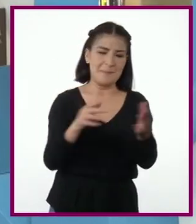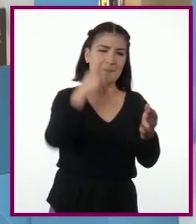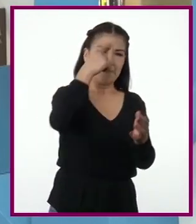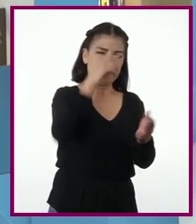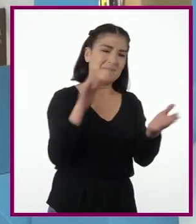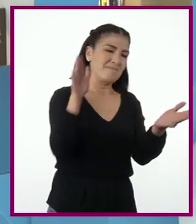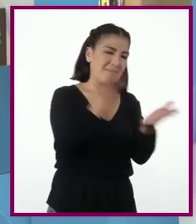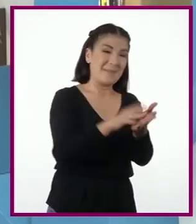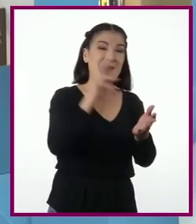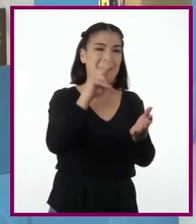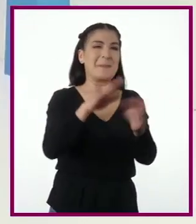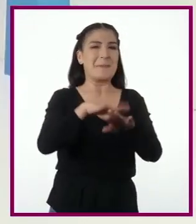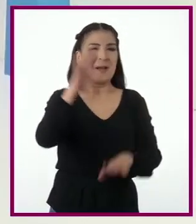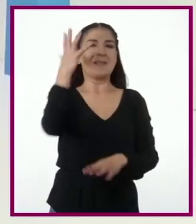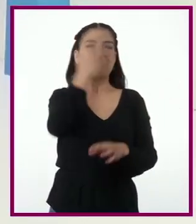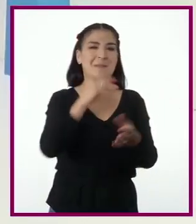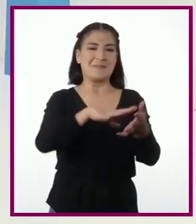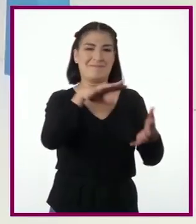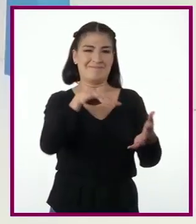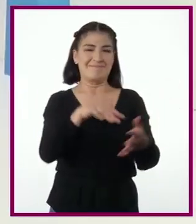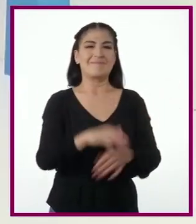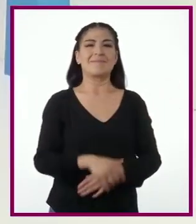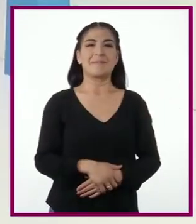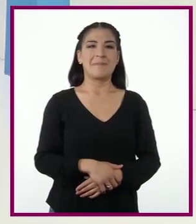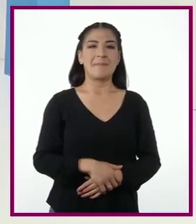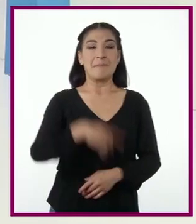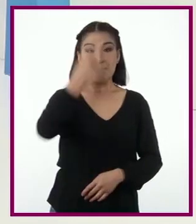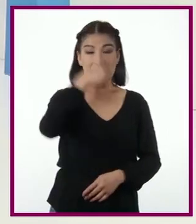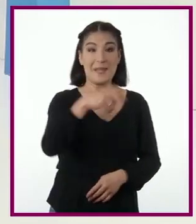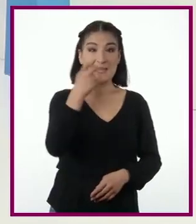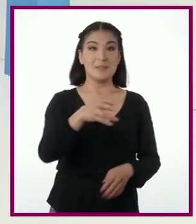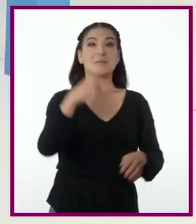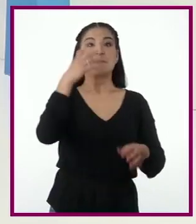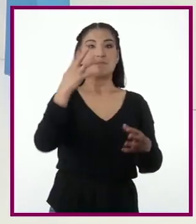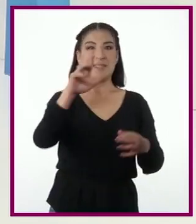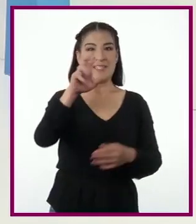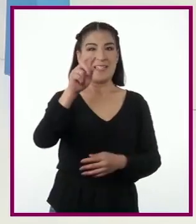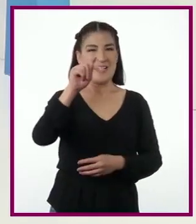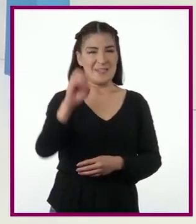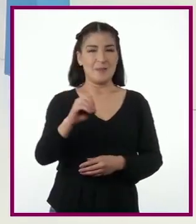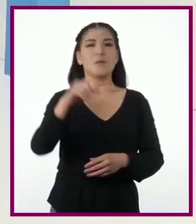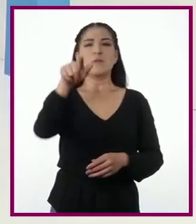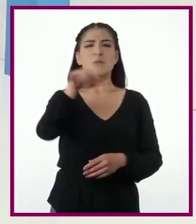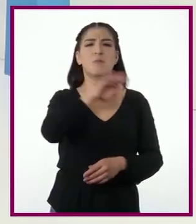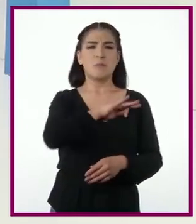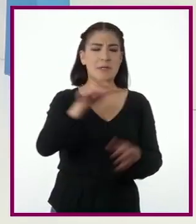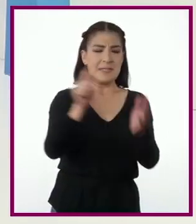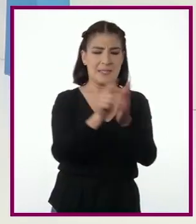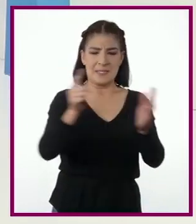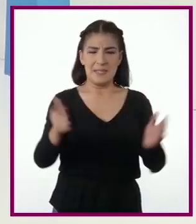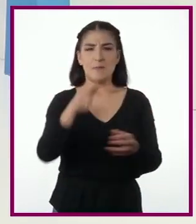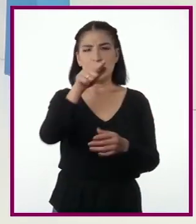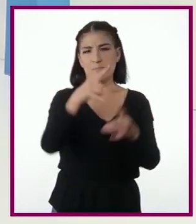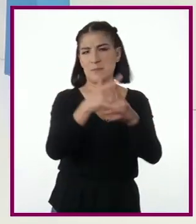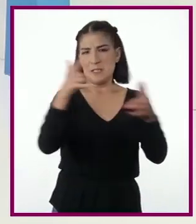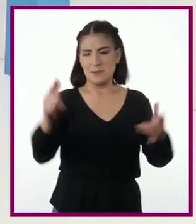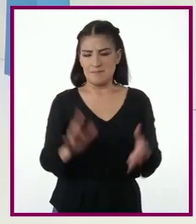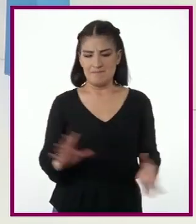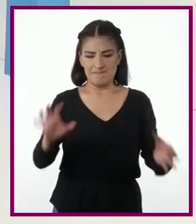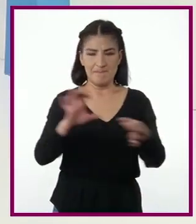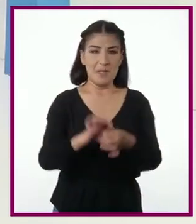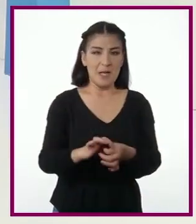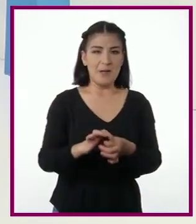ilustrativo tu trabajo. Para superar este reto, puedes consultar el libro de texto. Si